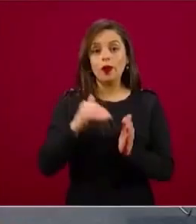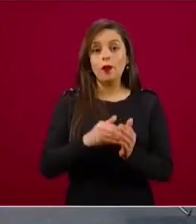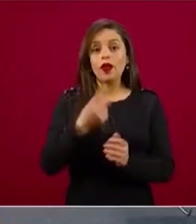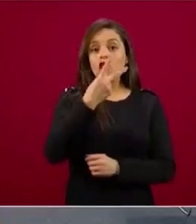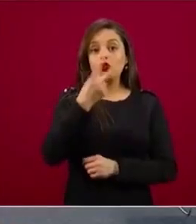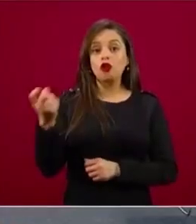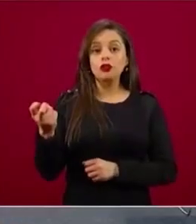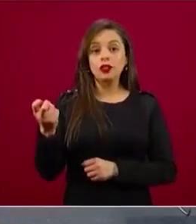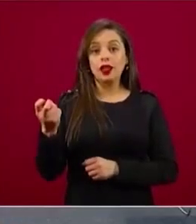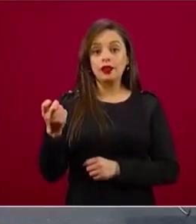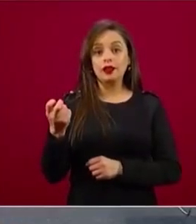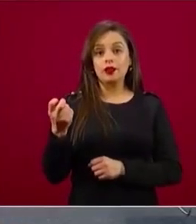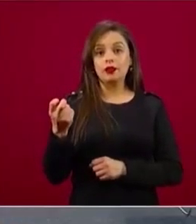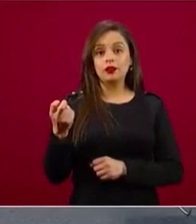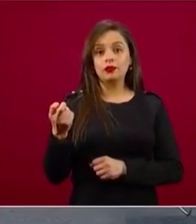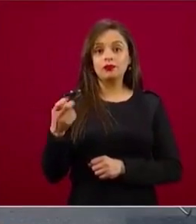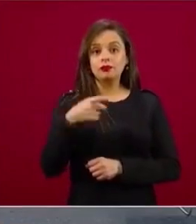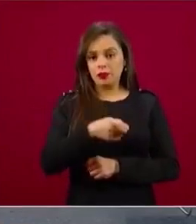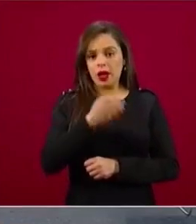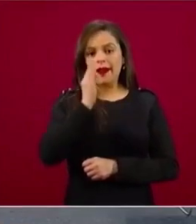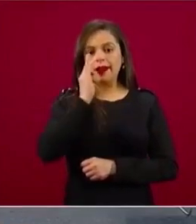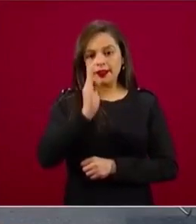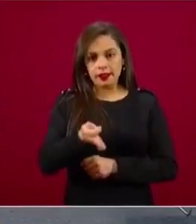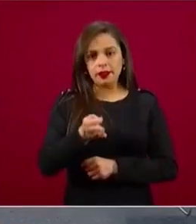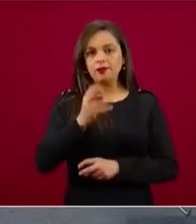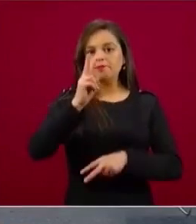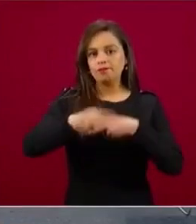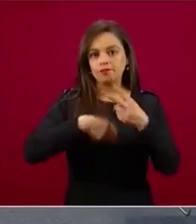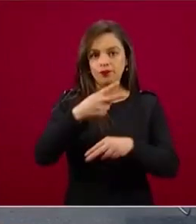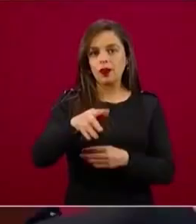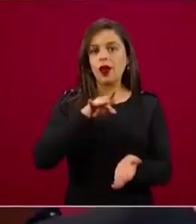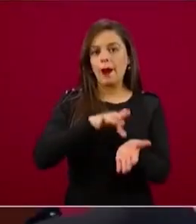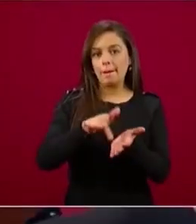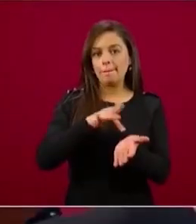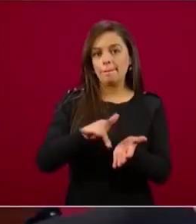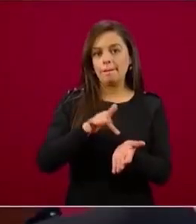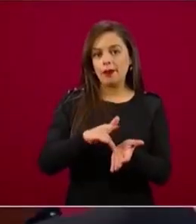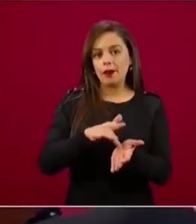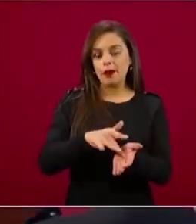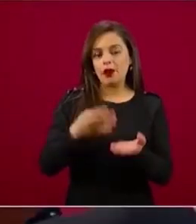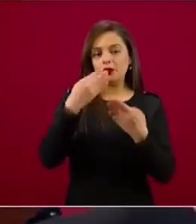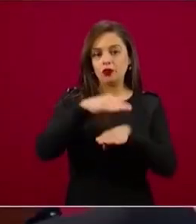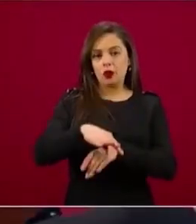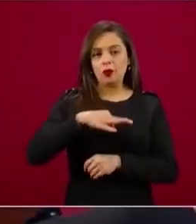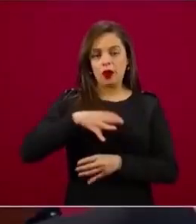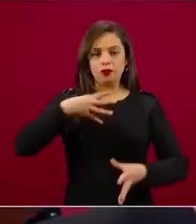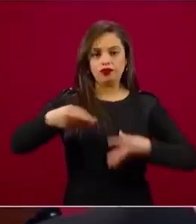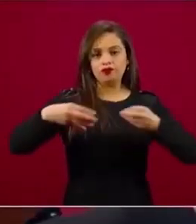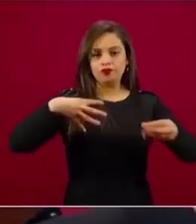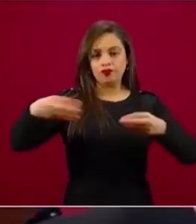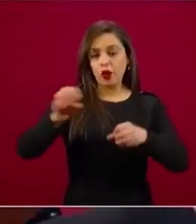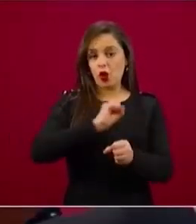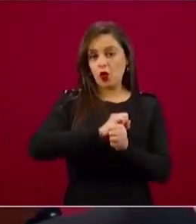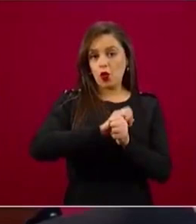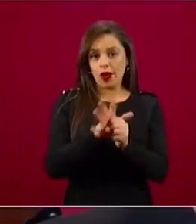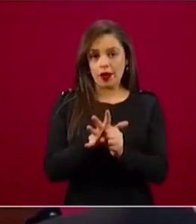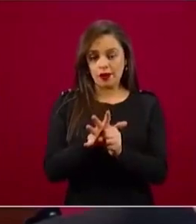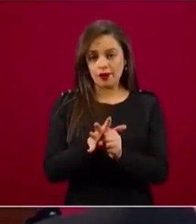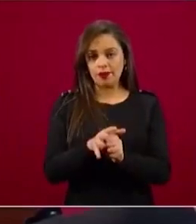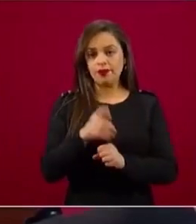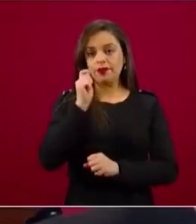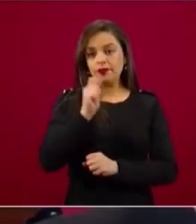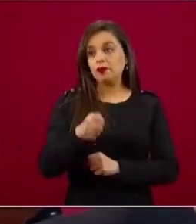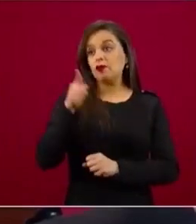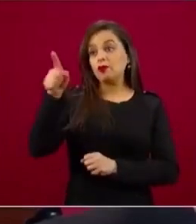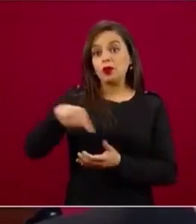a alguna tarea que apoya el tema de la pandemia por coronavirus ya sea en el trial respiratorio